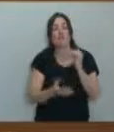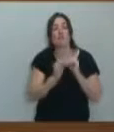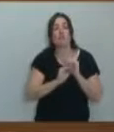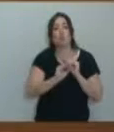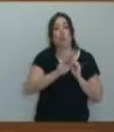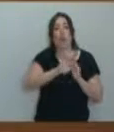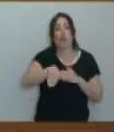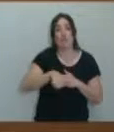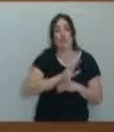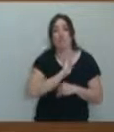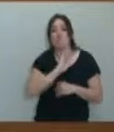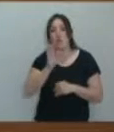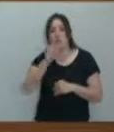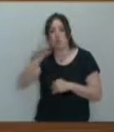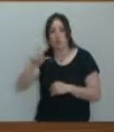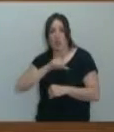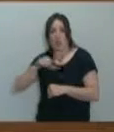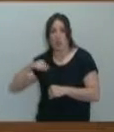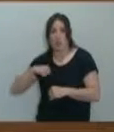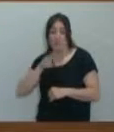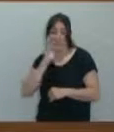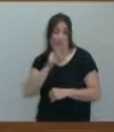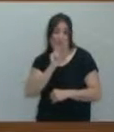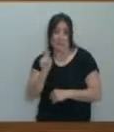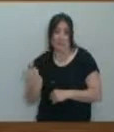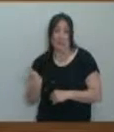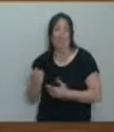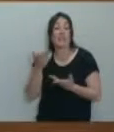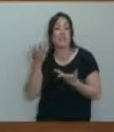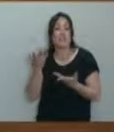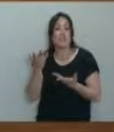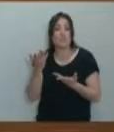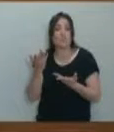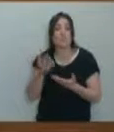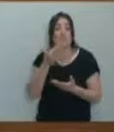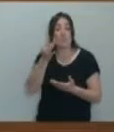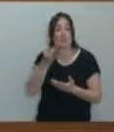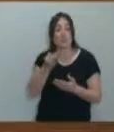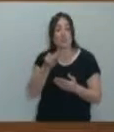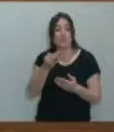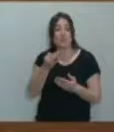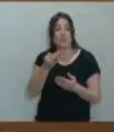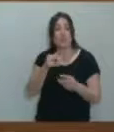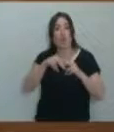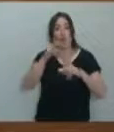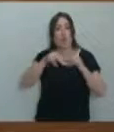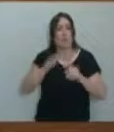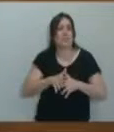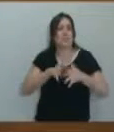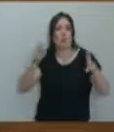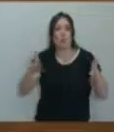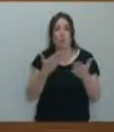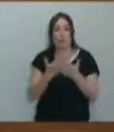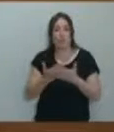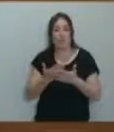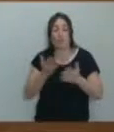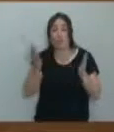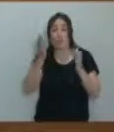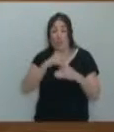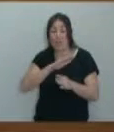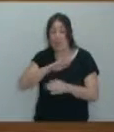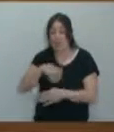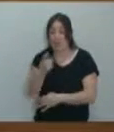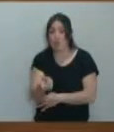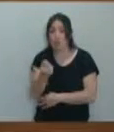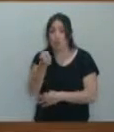vía tarifa. Las obras megalómanas y sin justificación clara no van a ningún lado. Señalan, para añadir, que la ampliación del puerto del Musel es